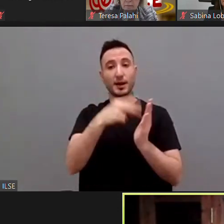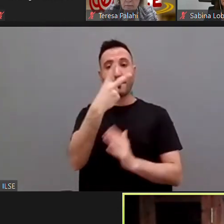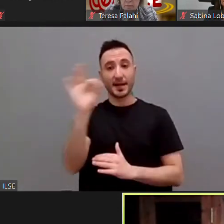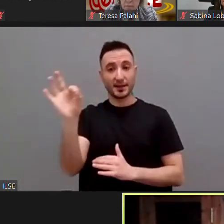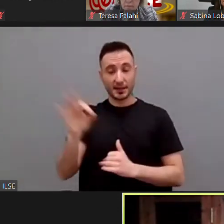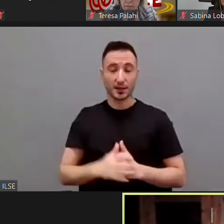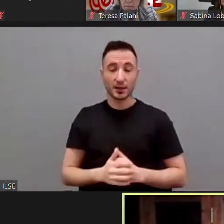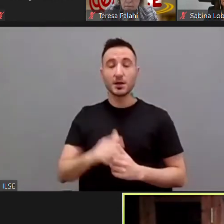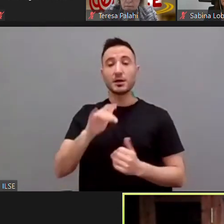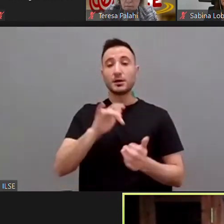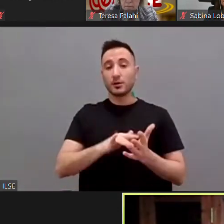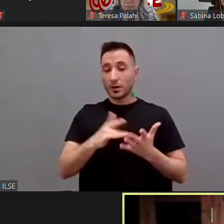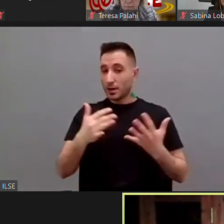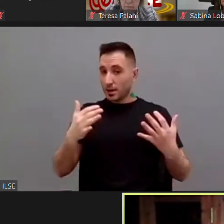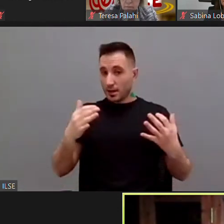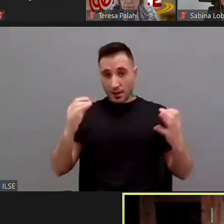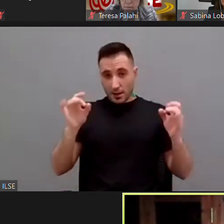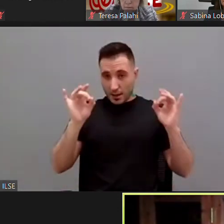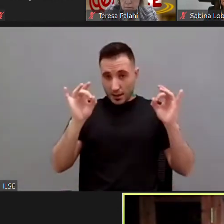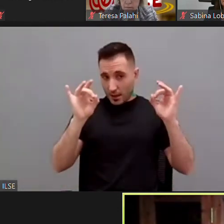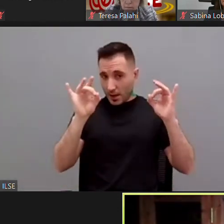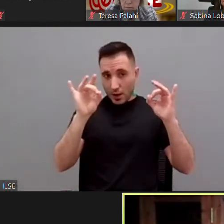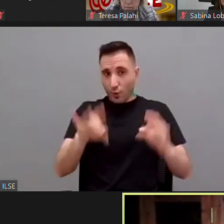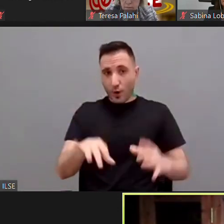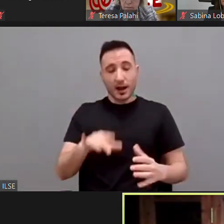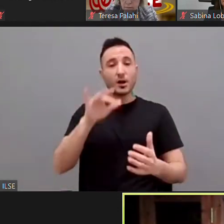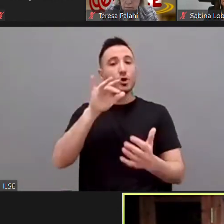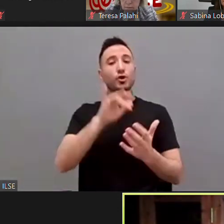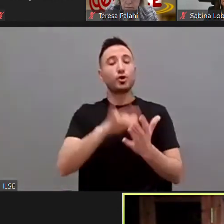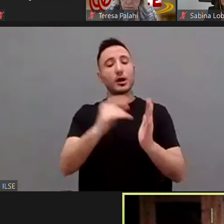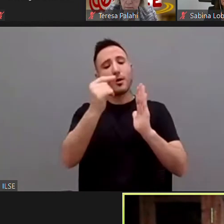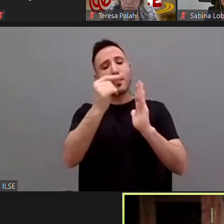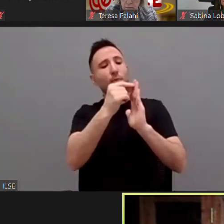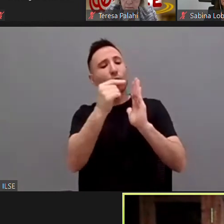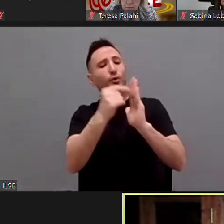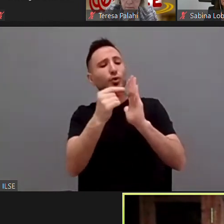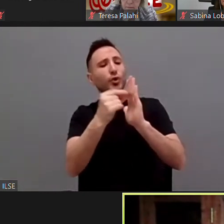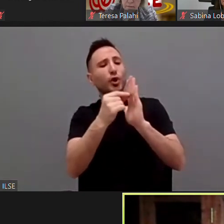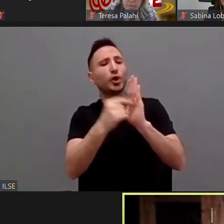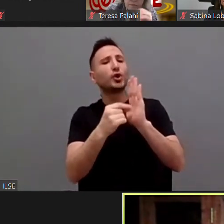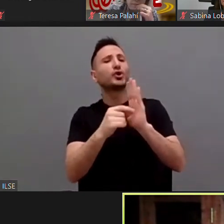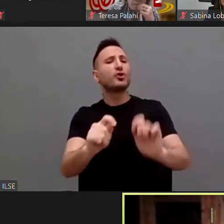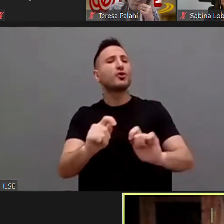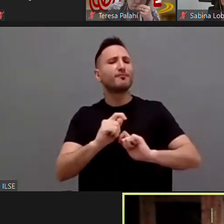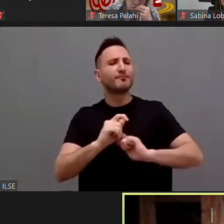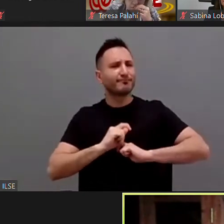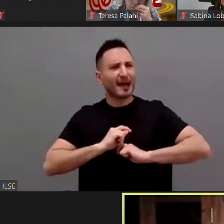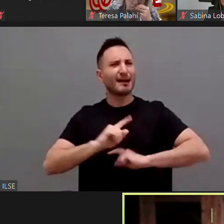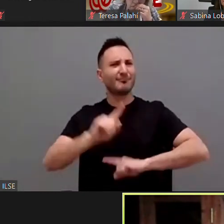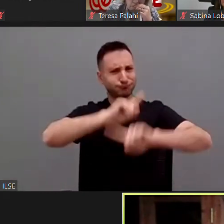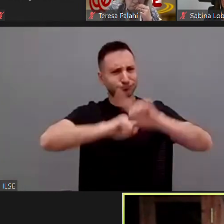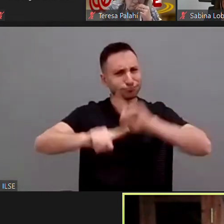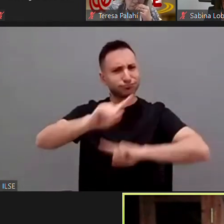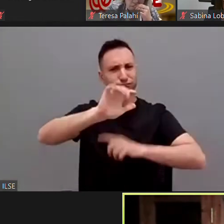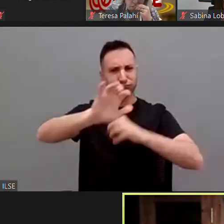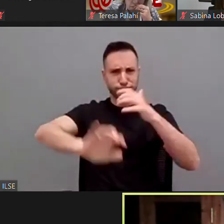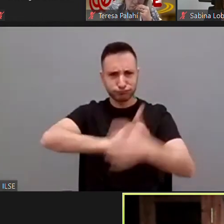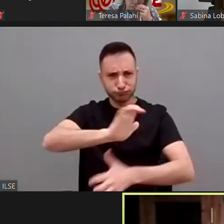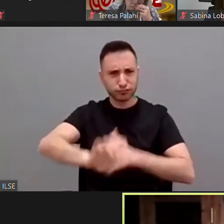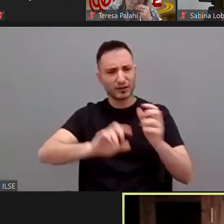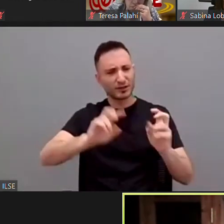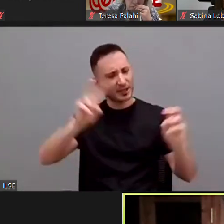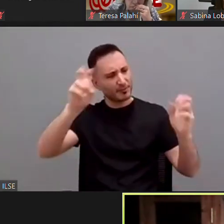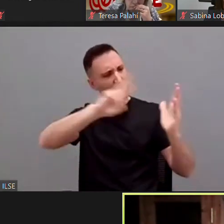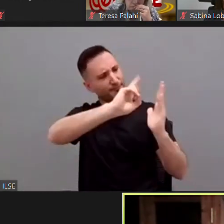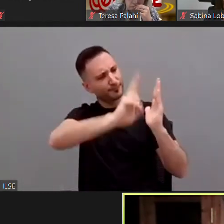Igualmente, como comentas, bueno, pues hay diferentes puntos que están dando bastante problema con respecto a la interpretación